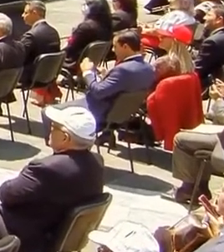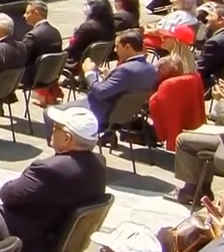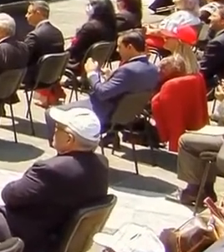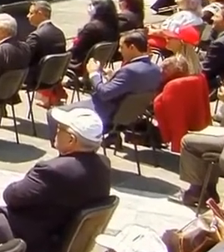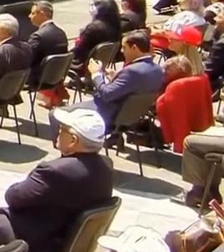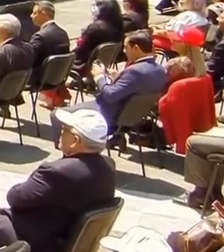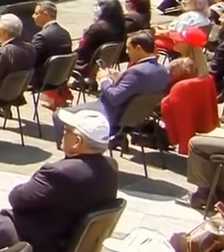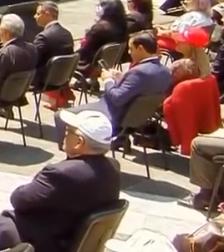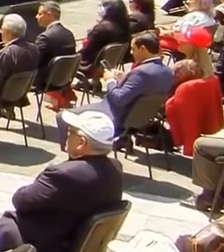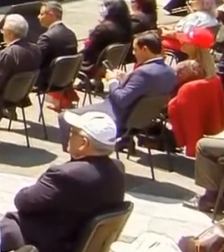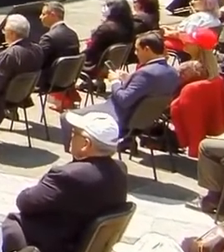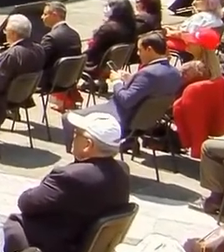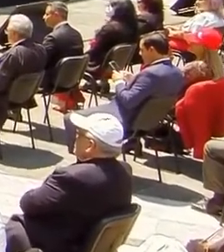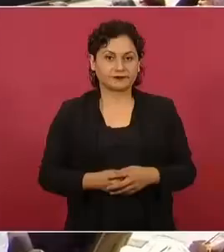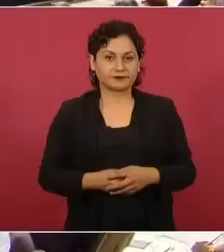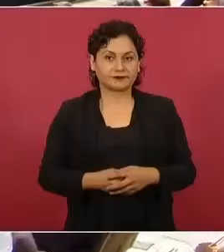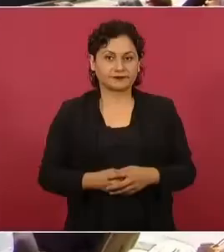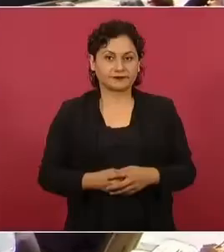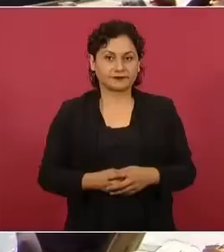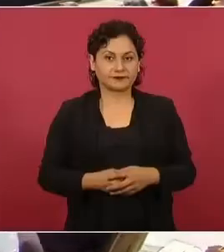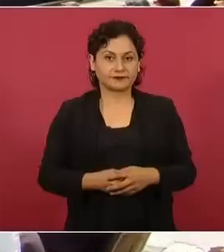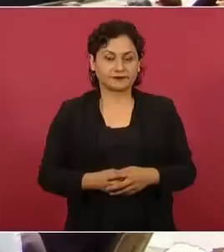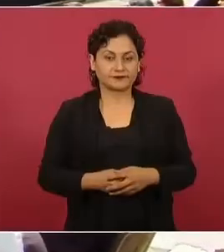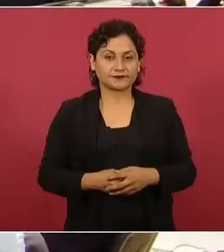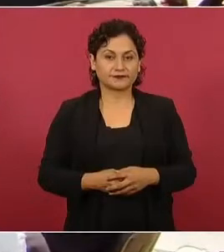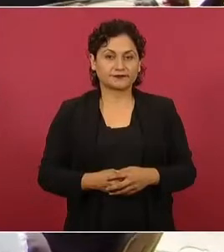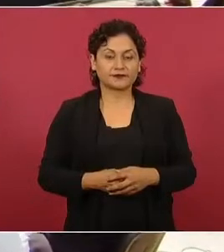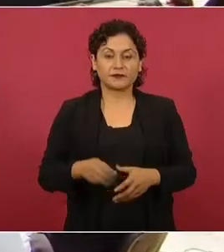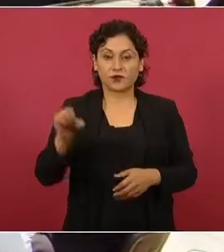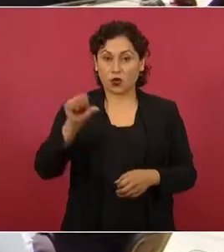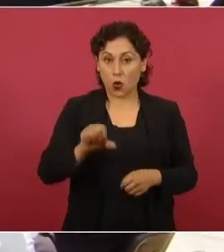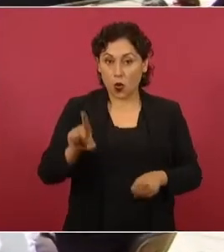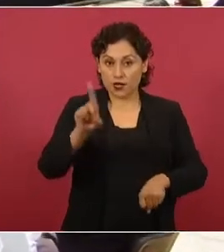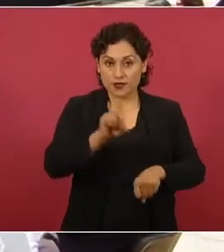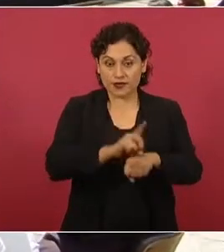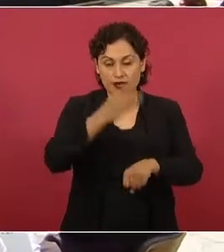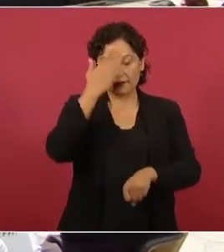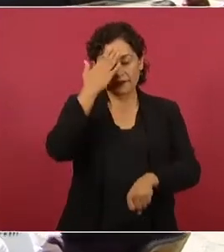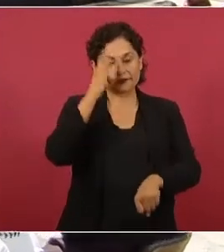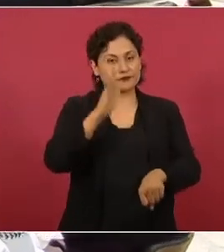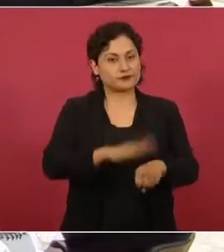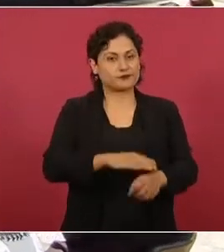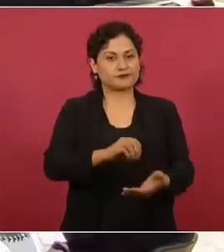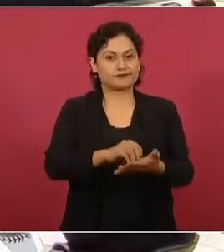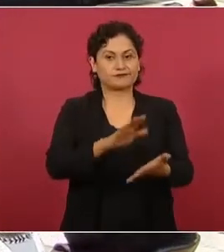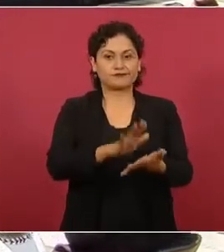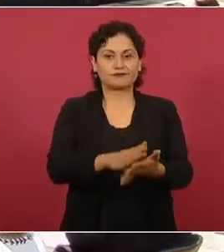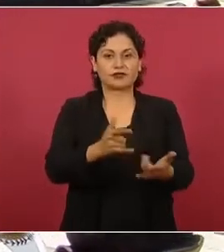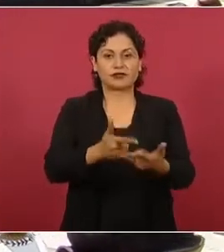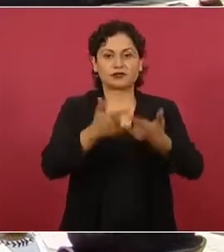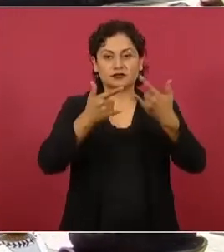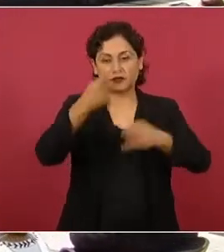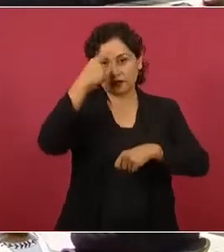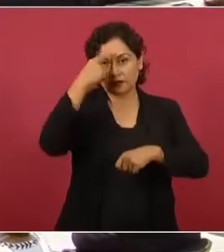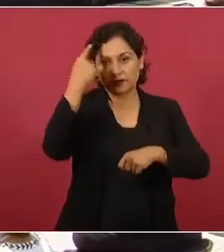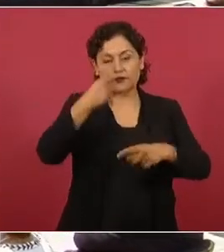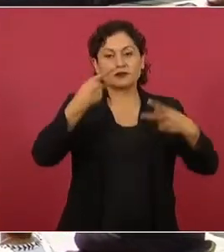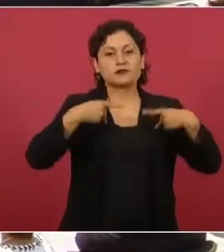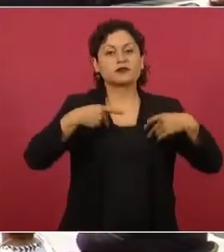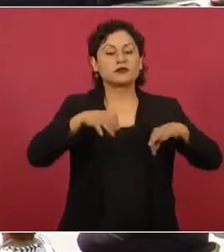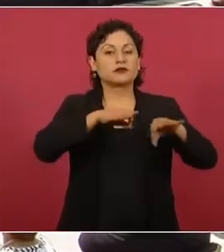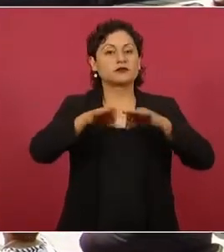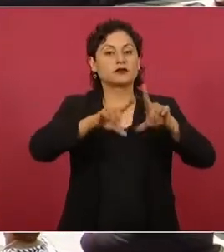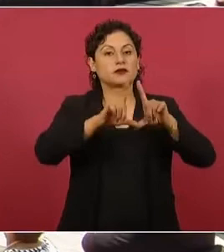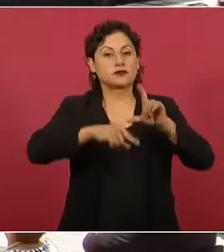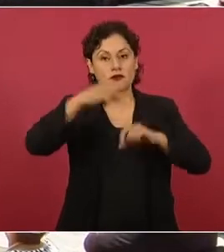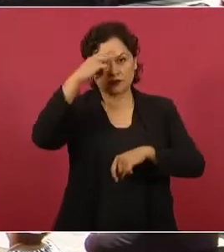que nos acompañan. Buenos días. Hoy es un día histórico para la clase obrera de México. Celebramos que el Infonavit llega a su